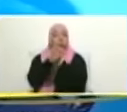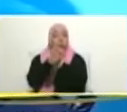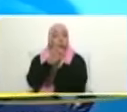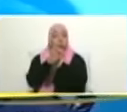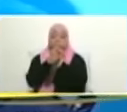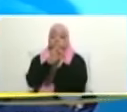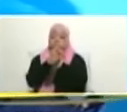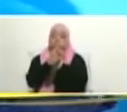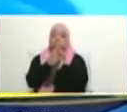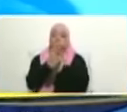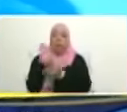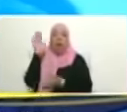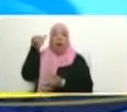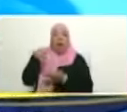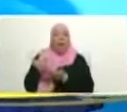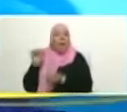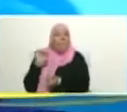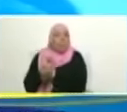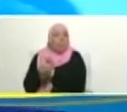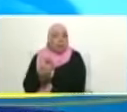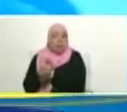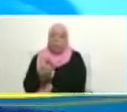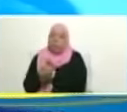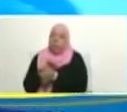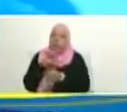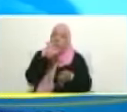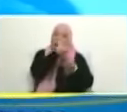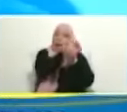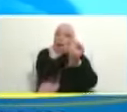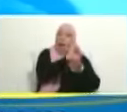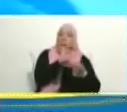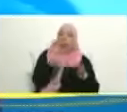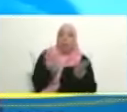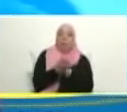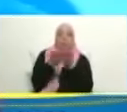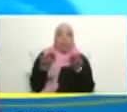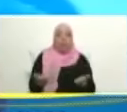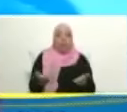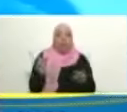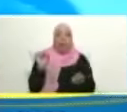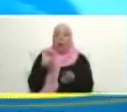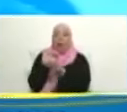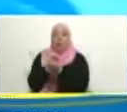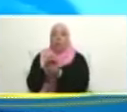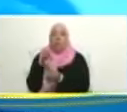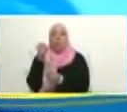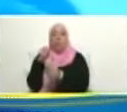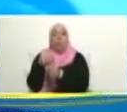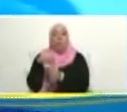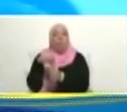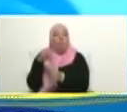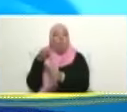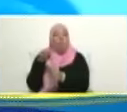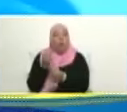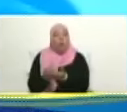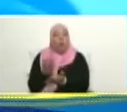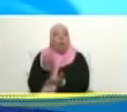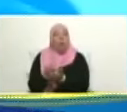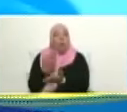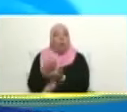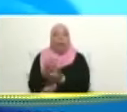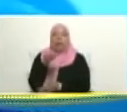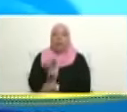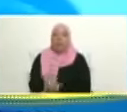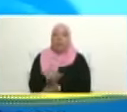acabó. Y se acabaron todos esos centros, se desarticularon. Y fue un golpe certero, pero